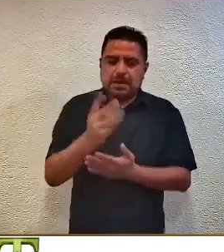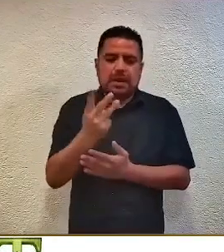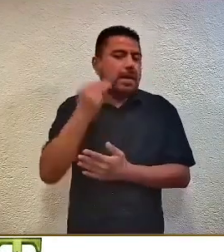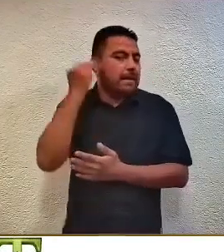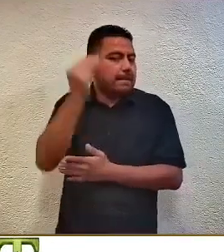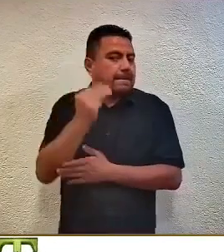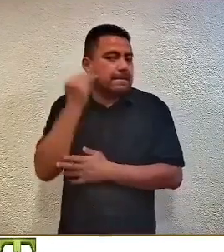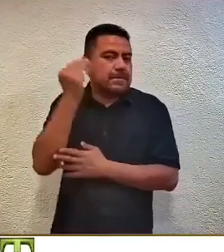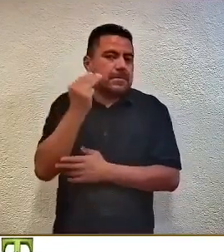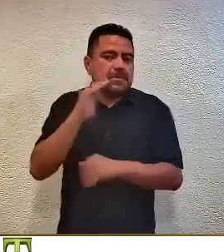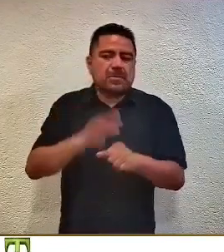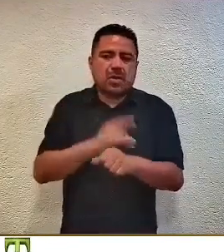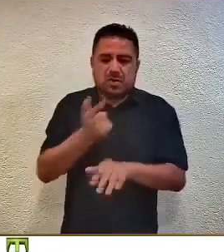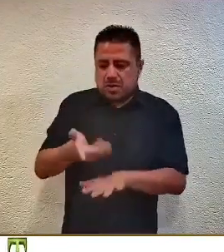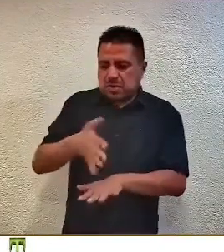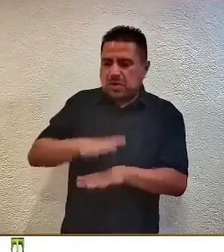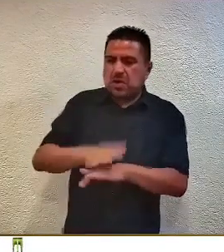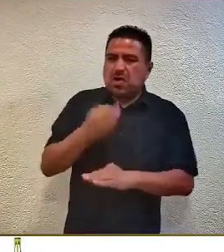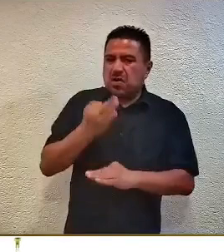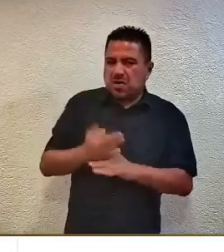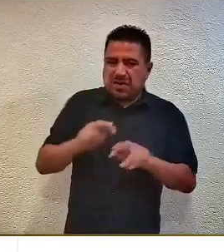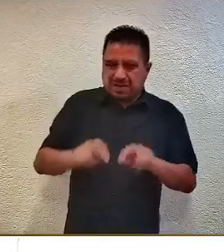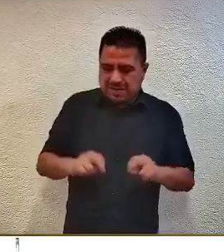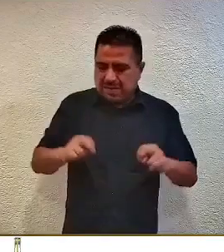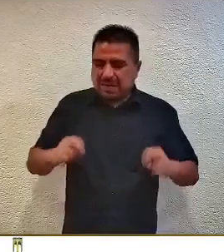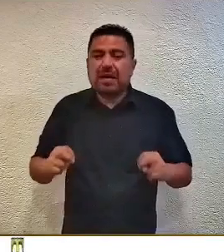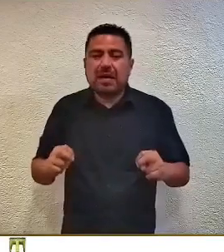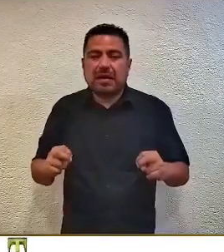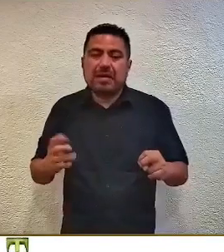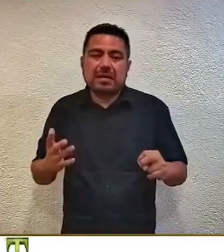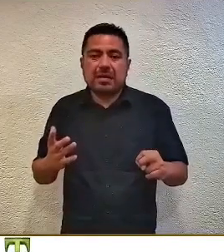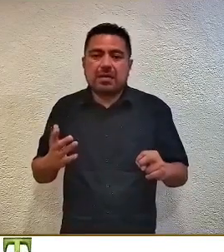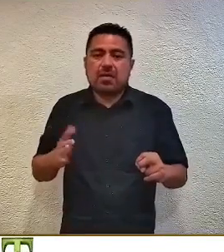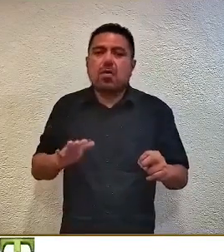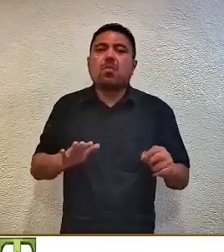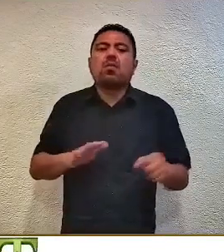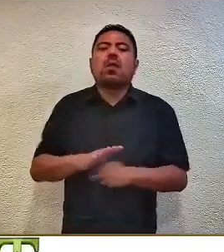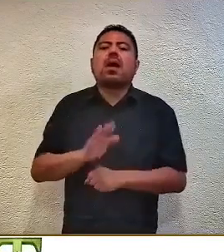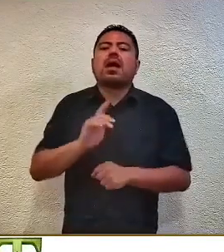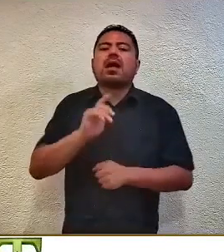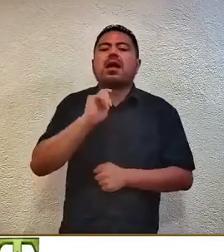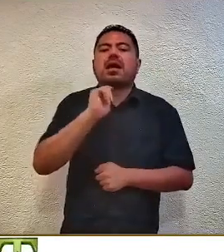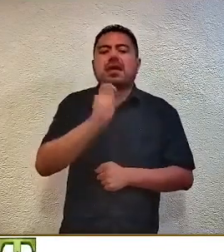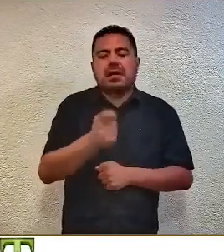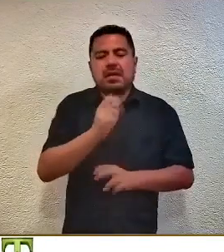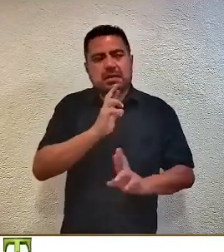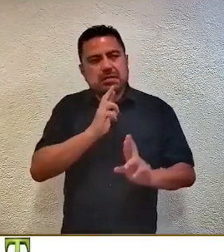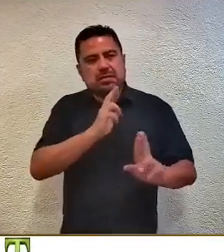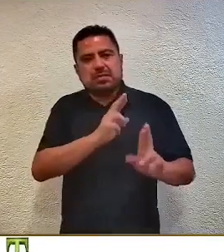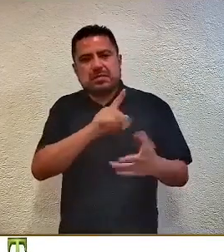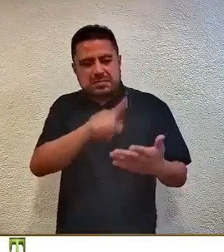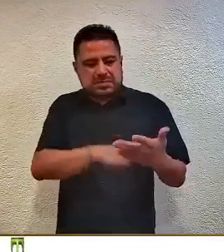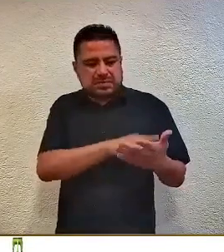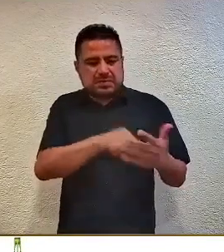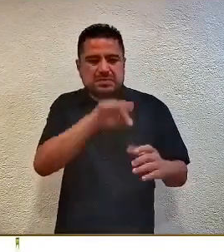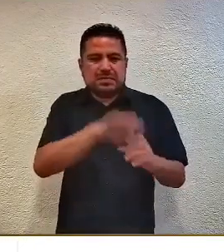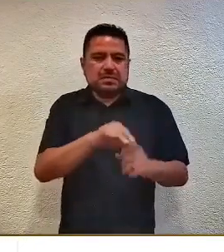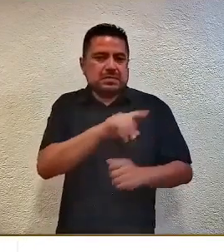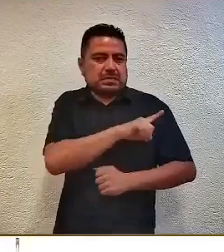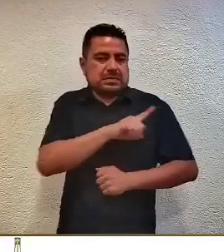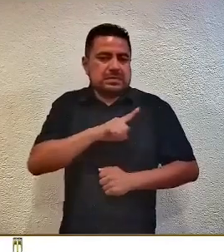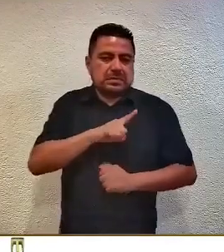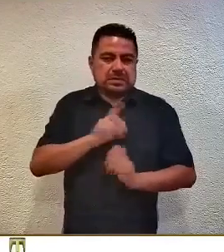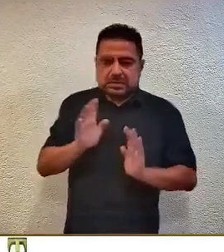por el pleno que integramos este tribunal, en la que básicamente se resolvió que la elección que debía